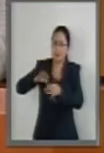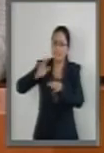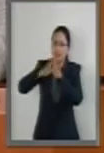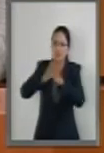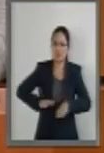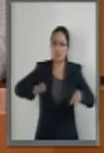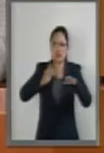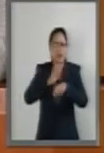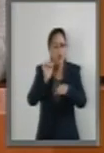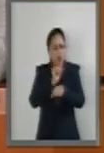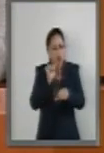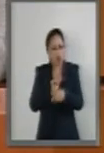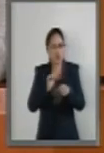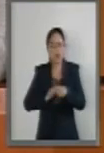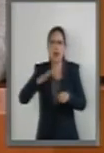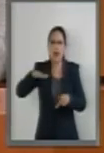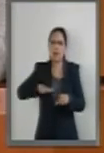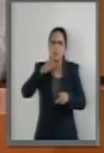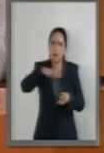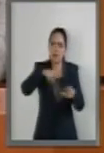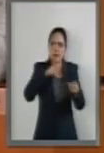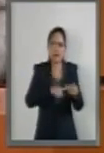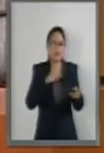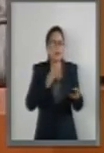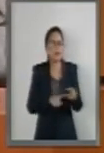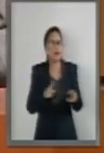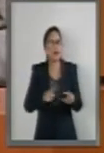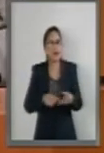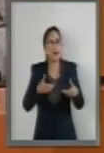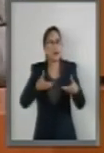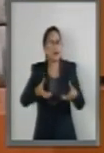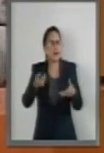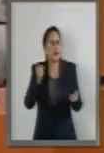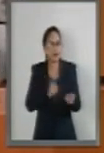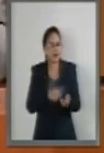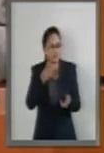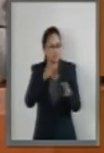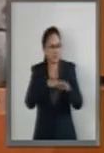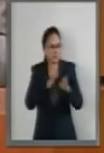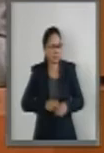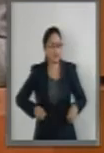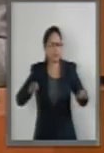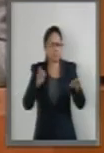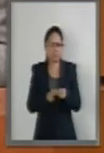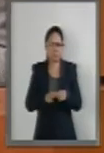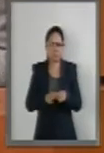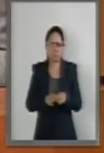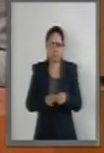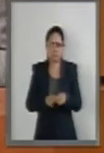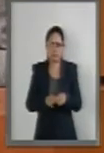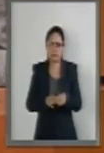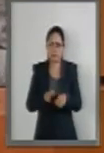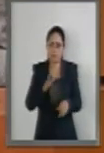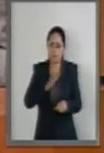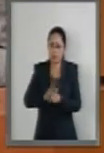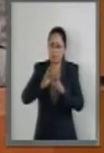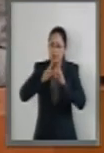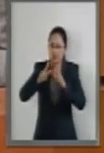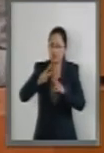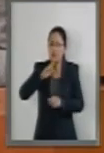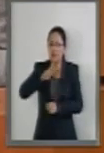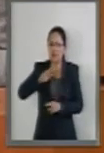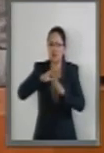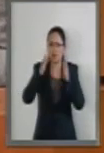privilegiada, las autopistas, y como dicen bien, no hay mejor estrategia para el transporte que